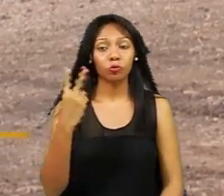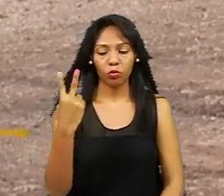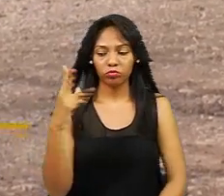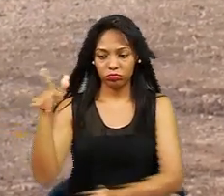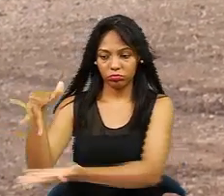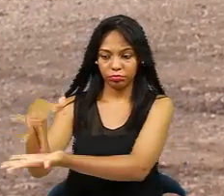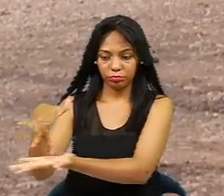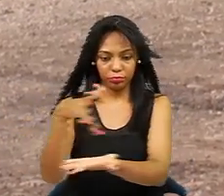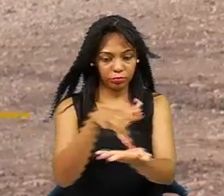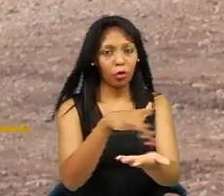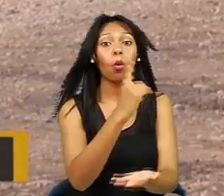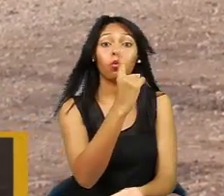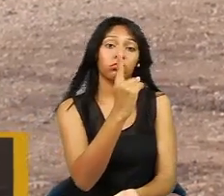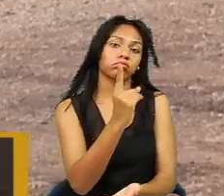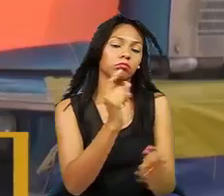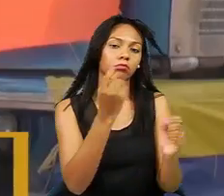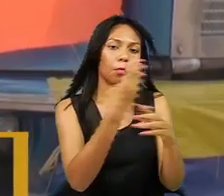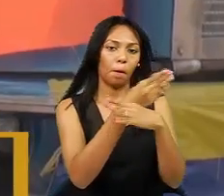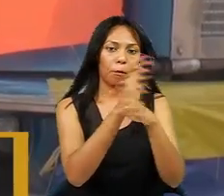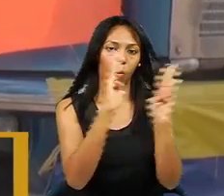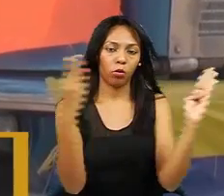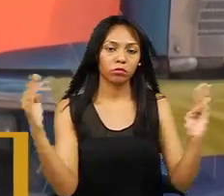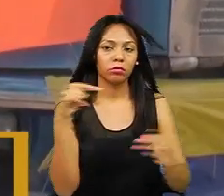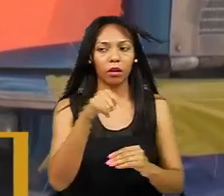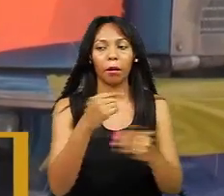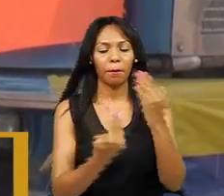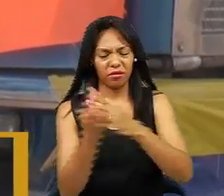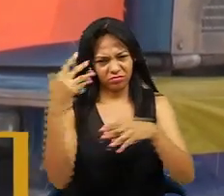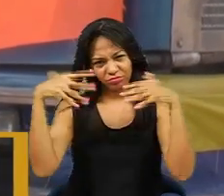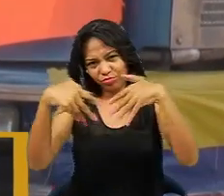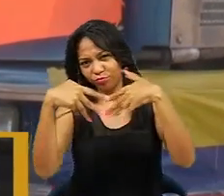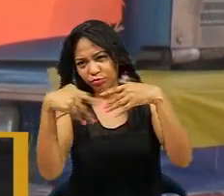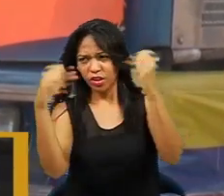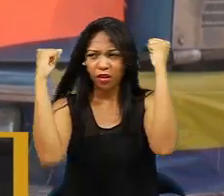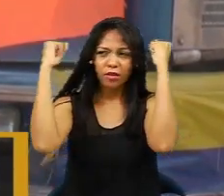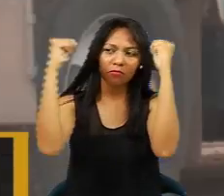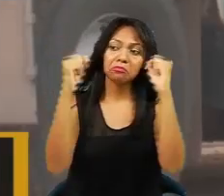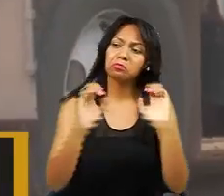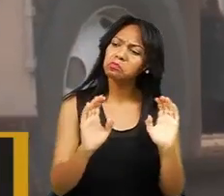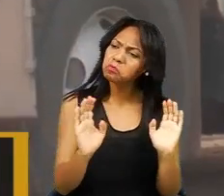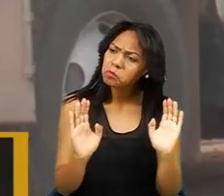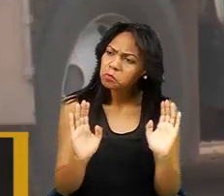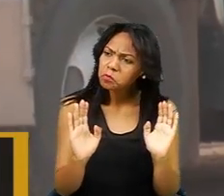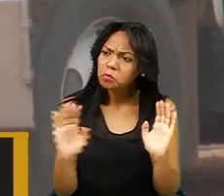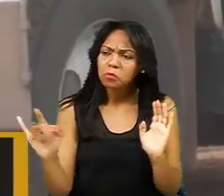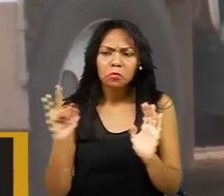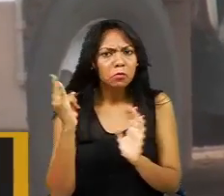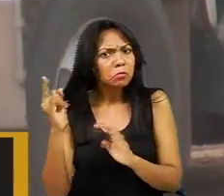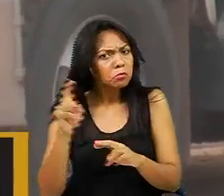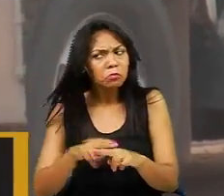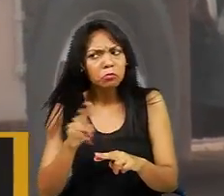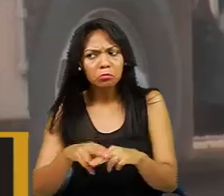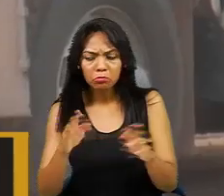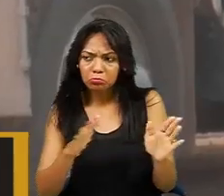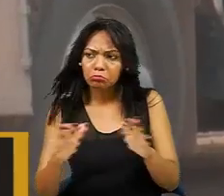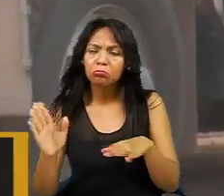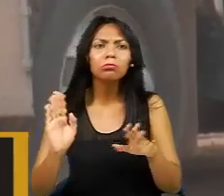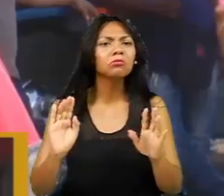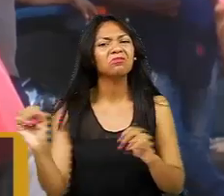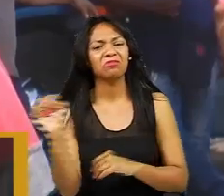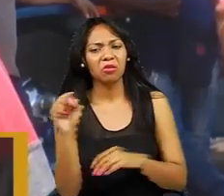está en el barrio Boston, donde se dio inicio en este puerto a la protesta. En este punto la normalidad no se ha visto alterada durante los 37 días que lleva